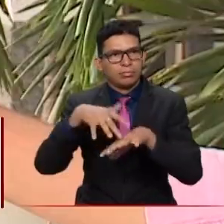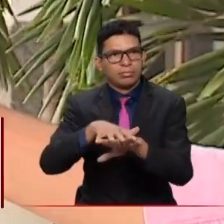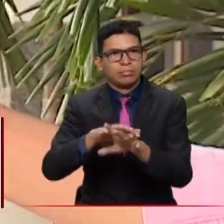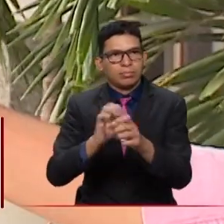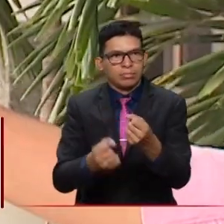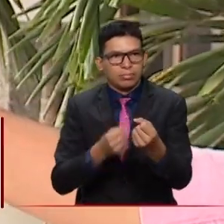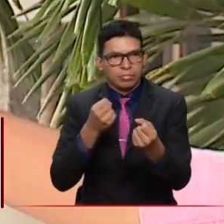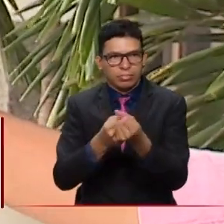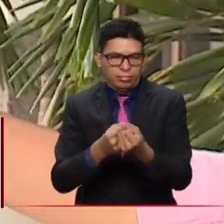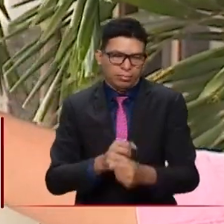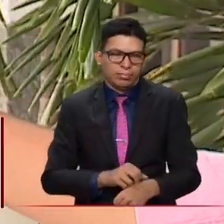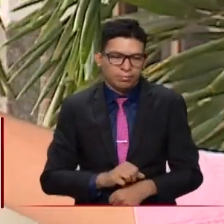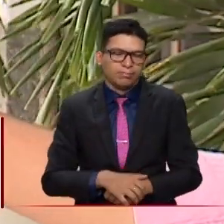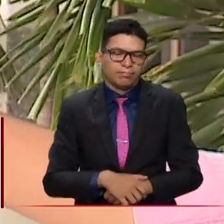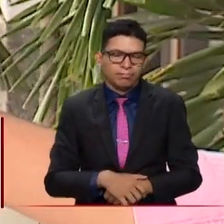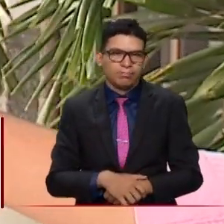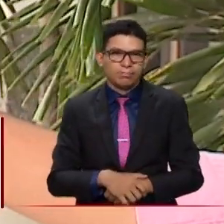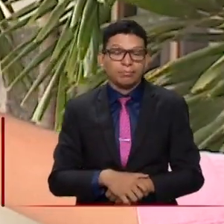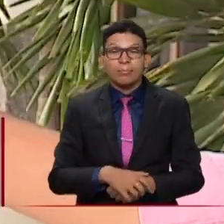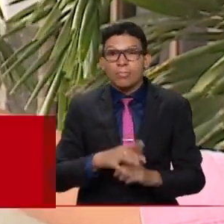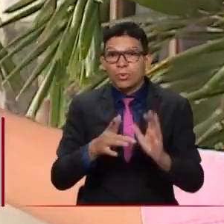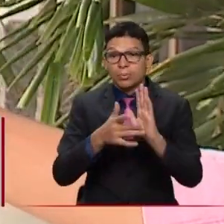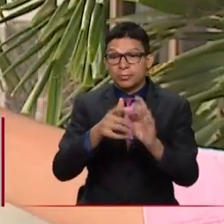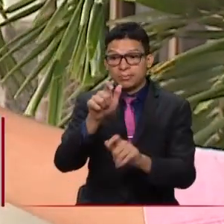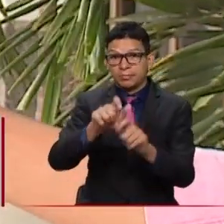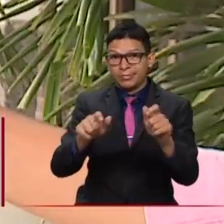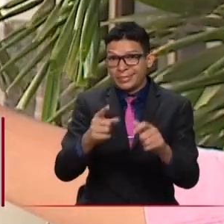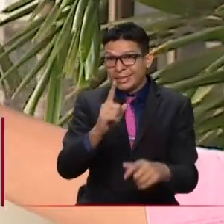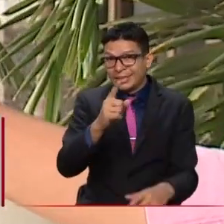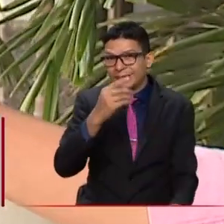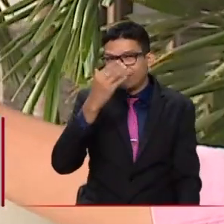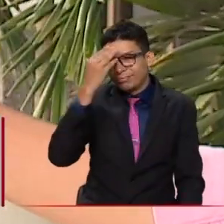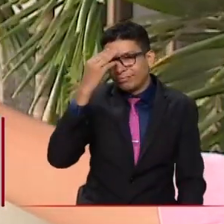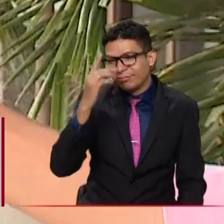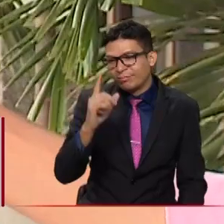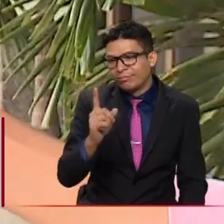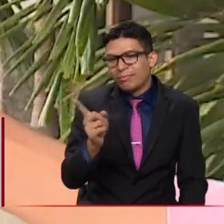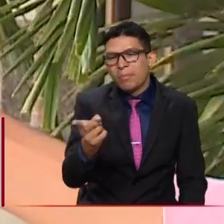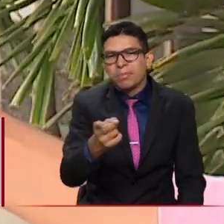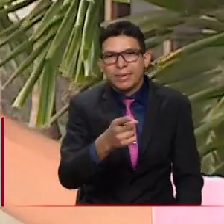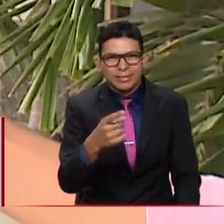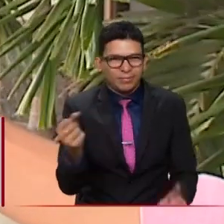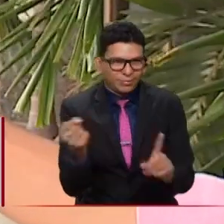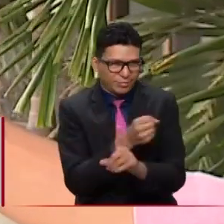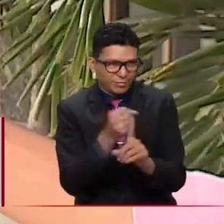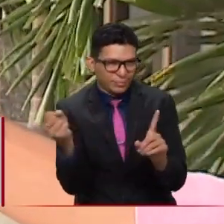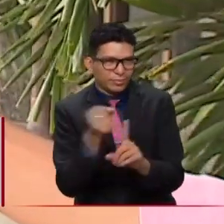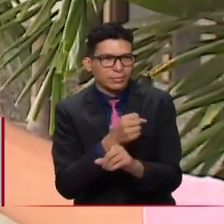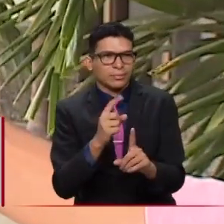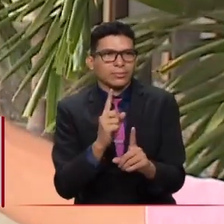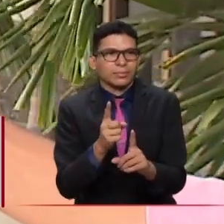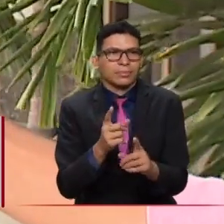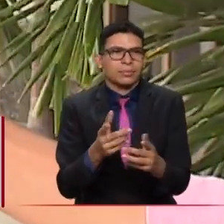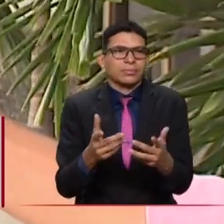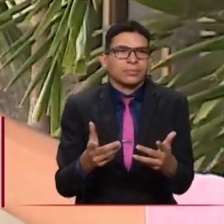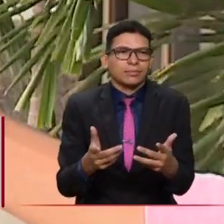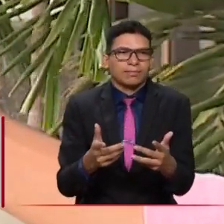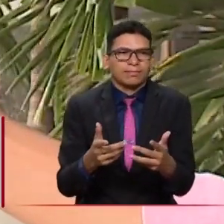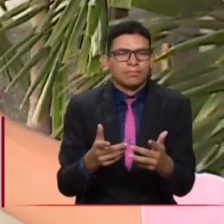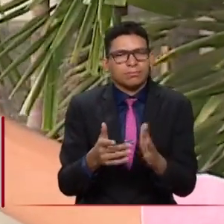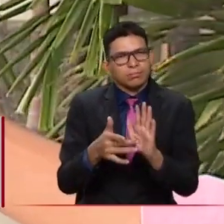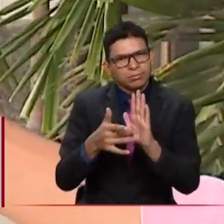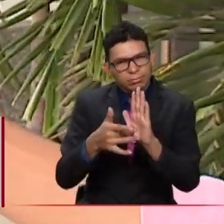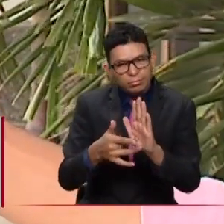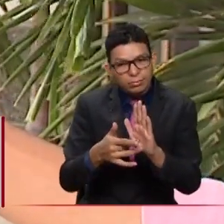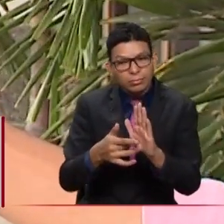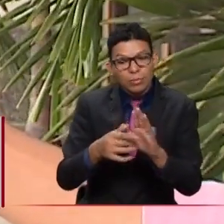¿no? Mostrarle ese tipo de personas que se presentan como maltratadores, indicándoles que